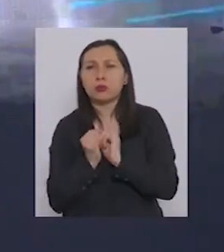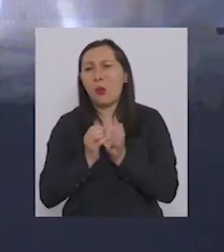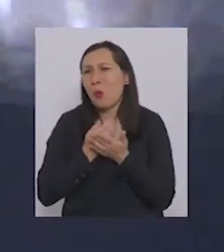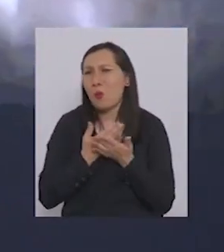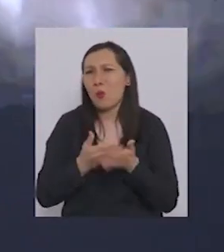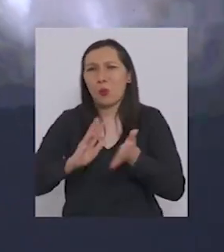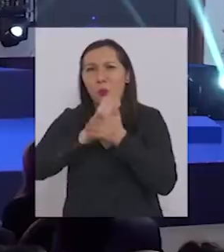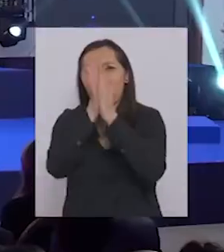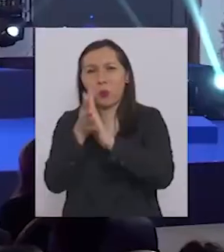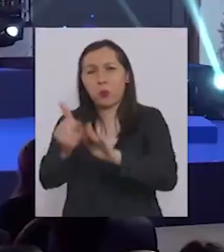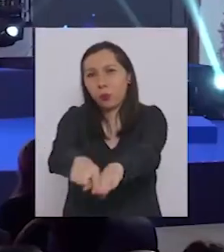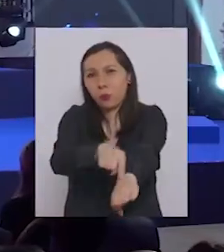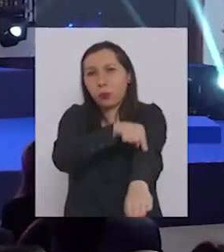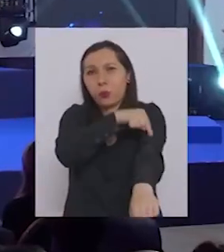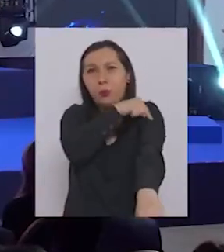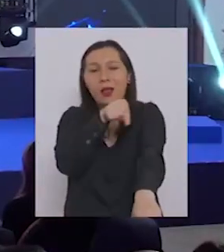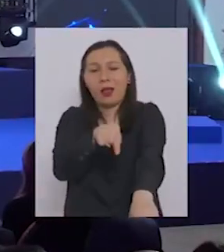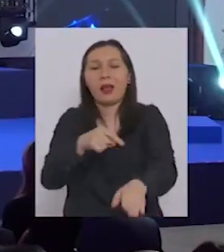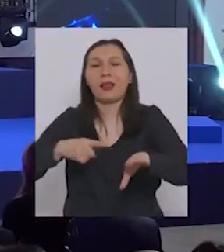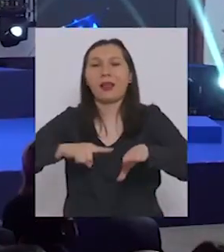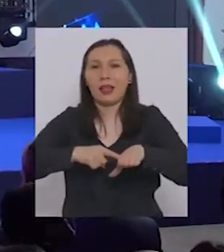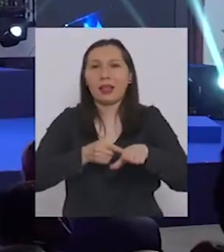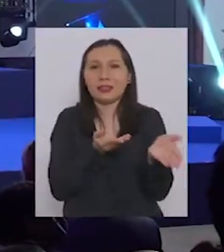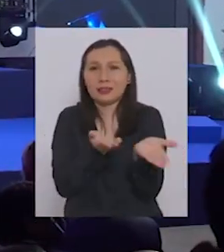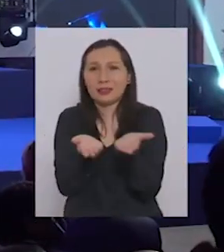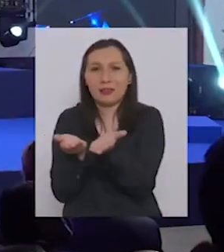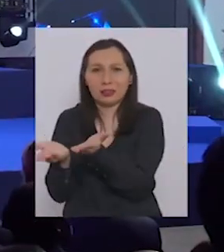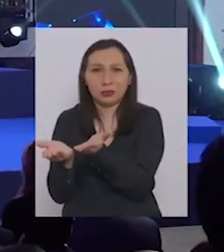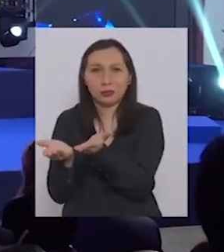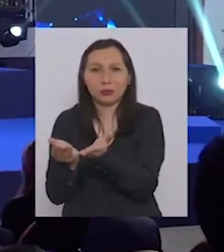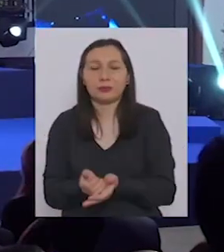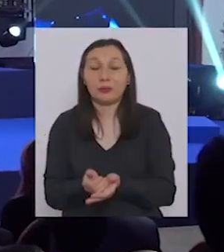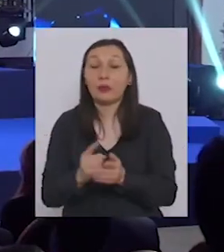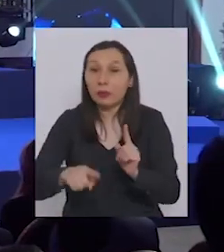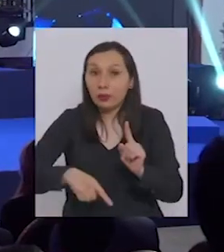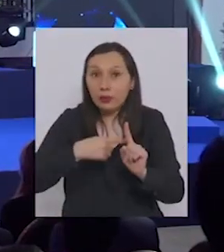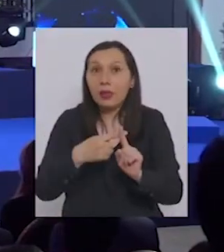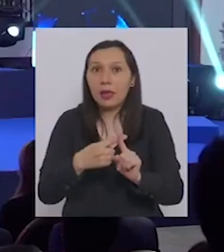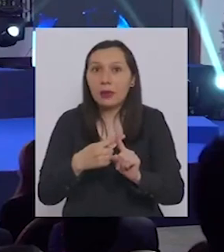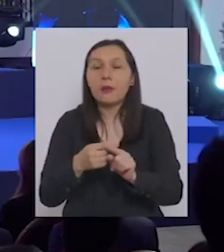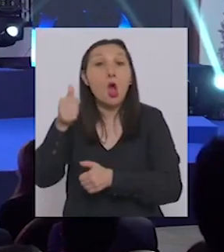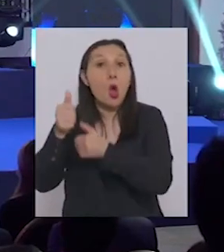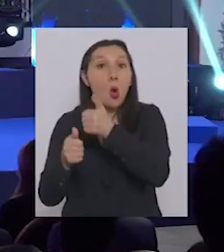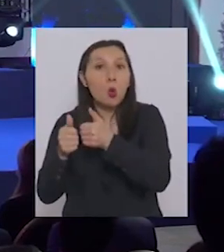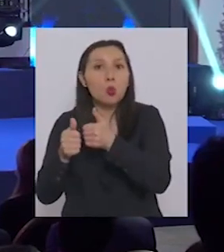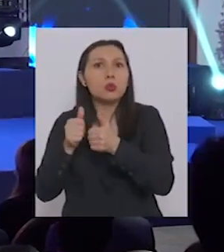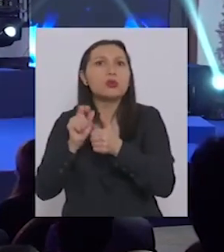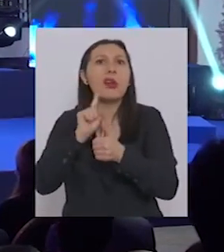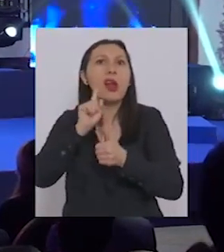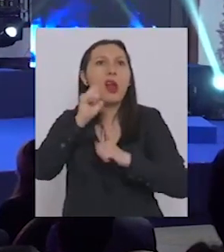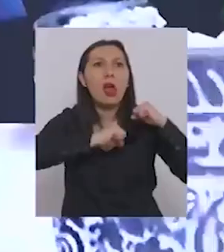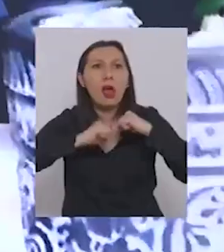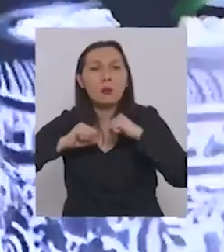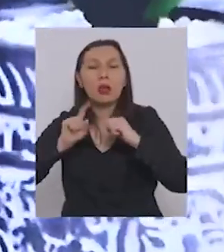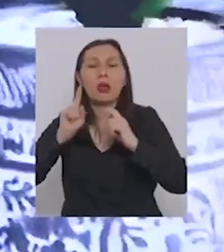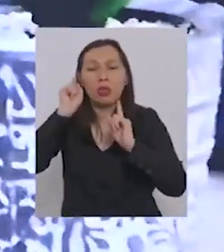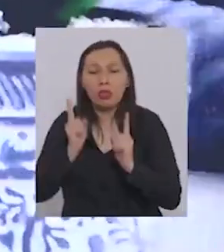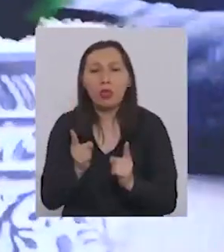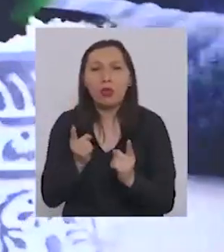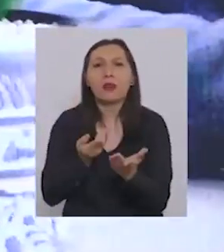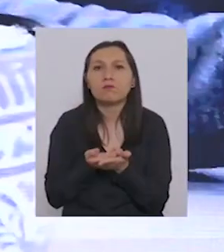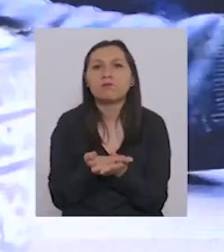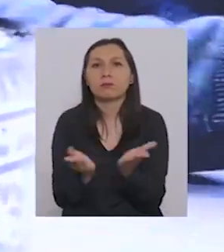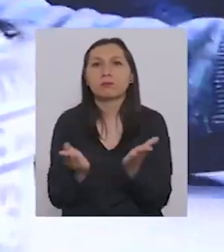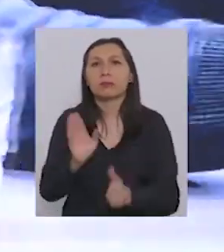en que se va a desplegar esta tecnología y estos servicios. Y además, el concurso estableció la exigencia de entregar